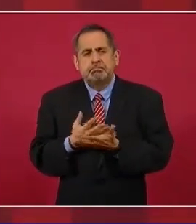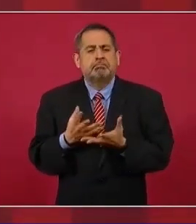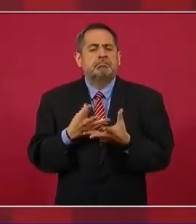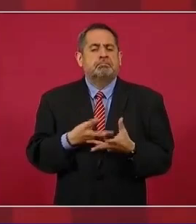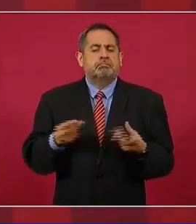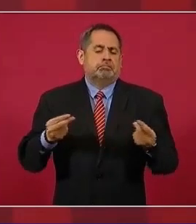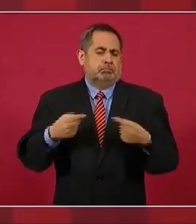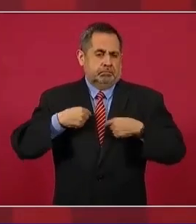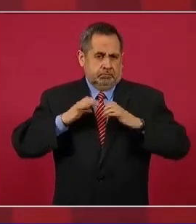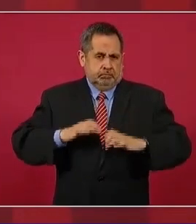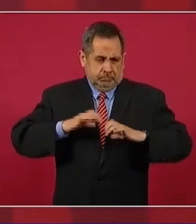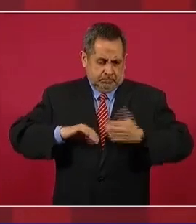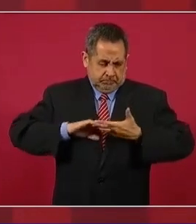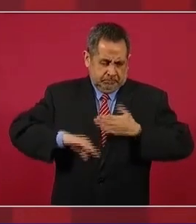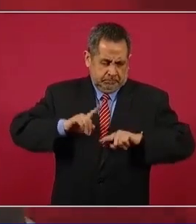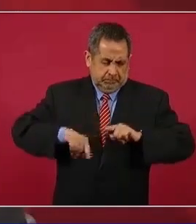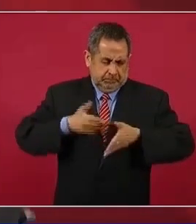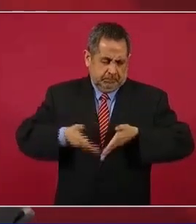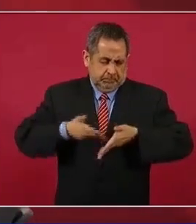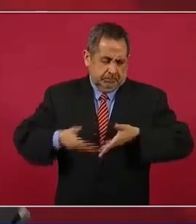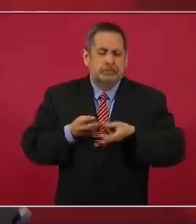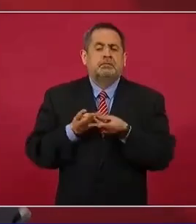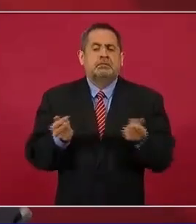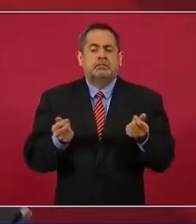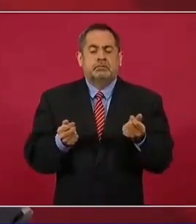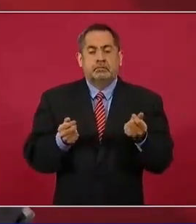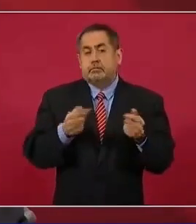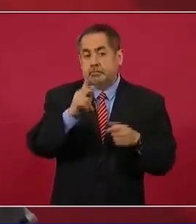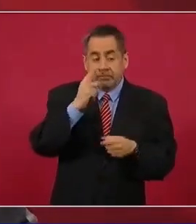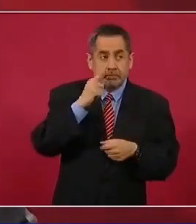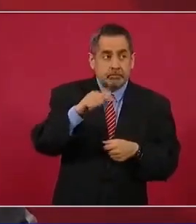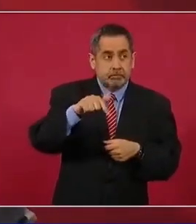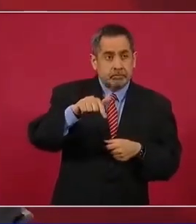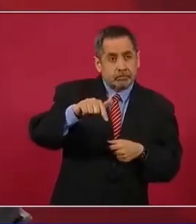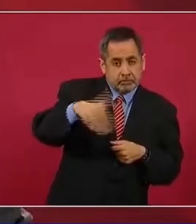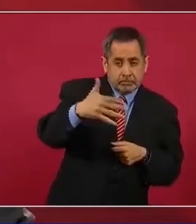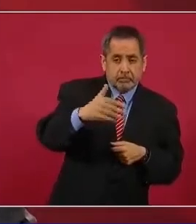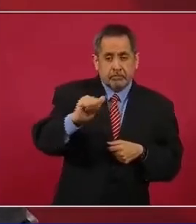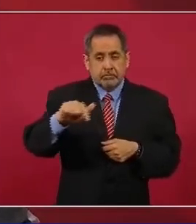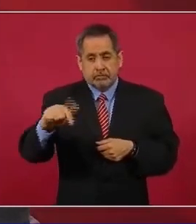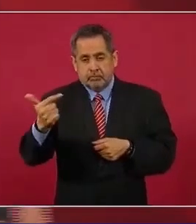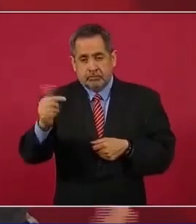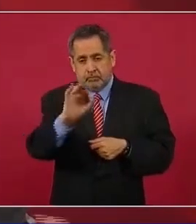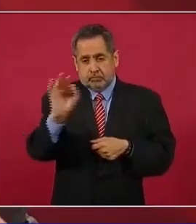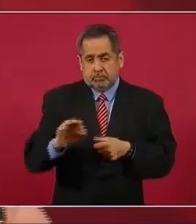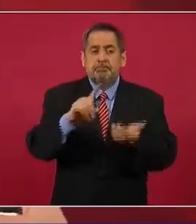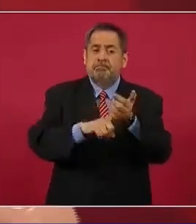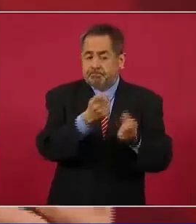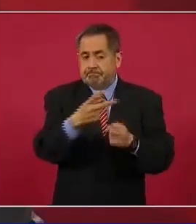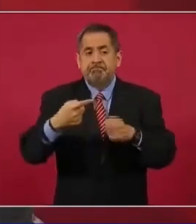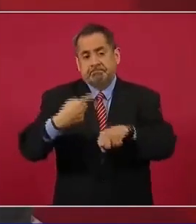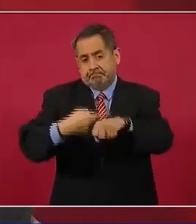la respuesta del propio organismo. Pero hay un 15–12% que sí puede tener enfermedad de